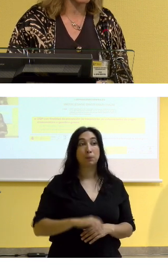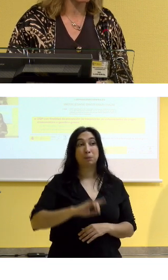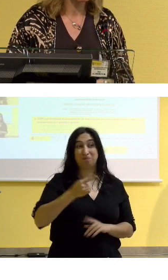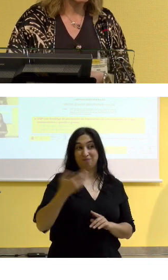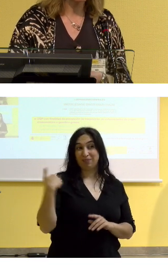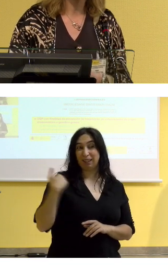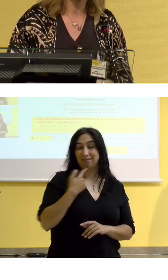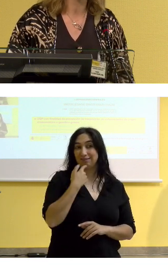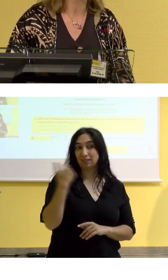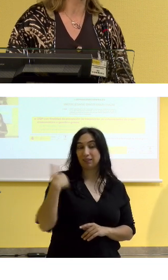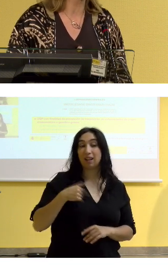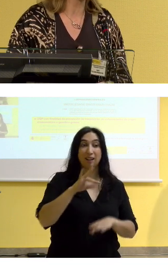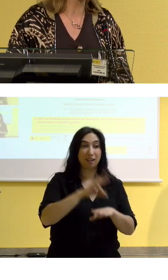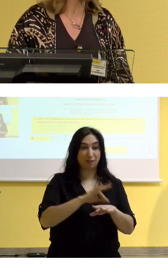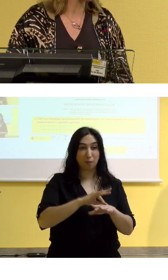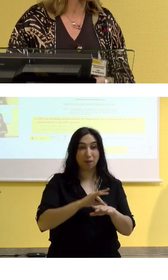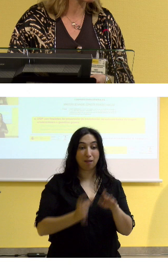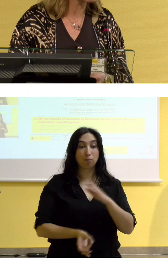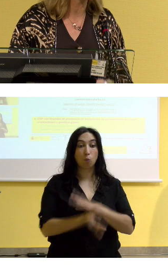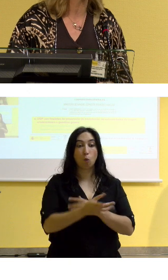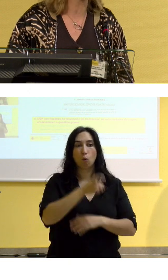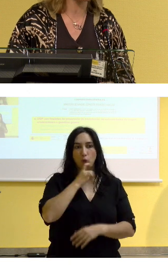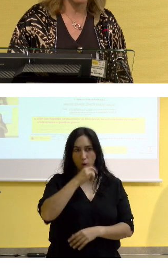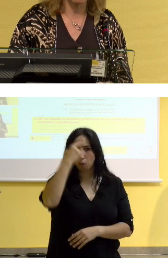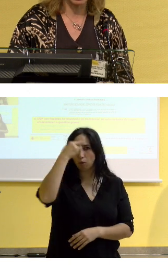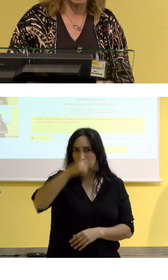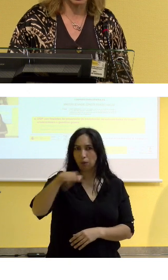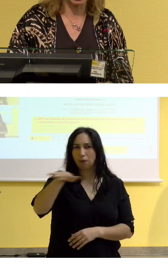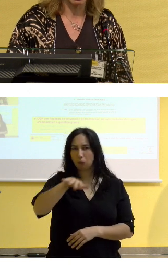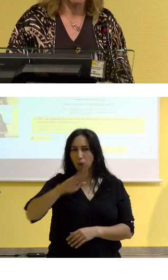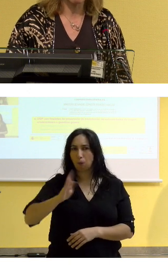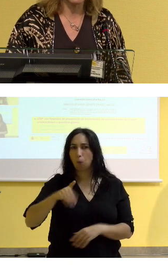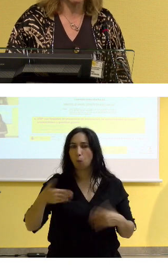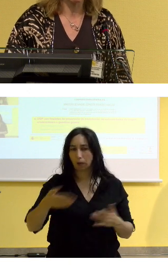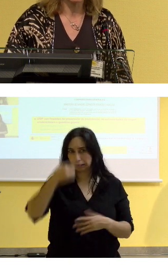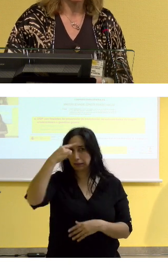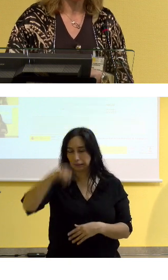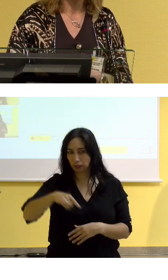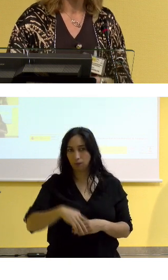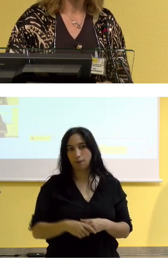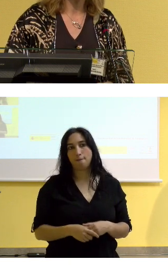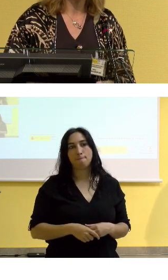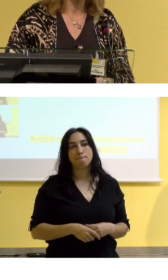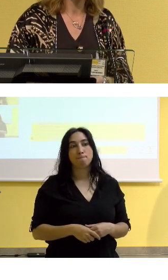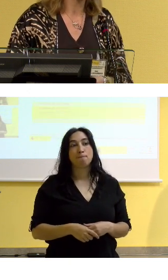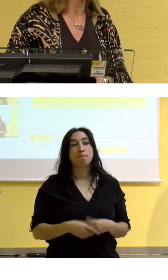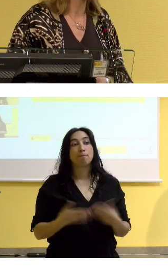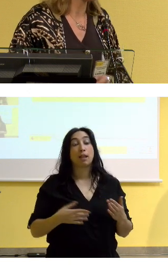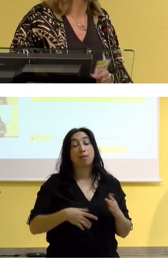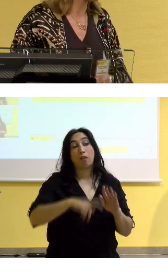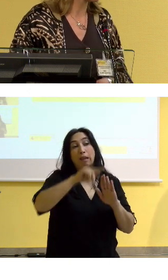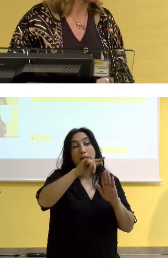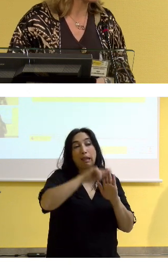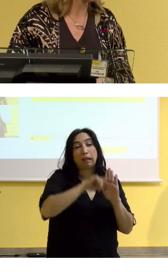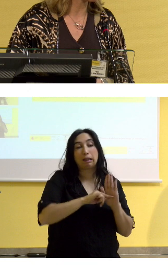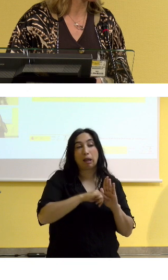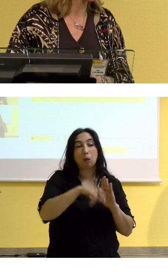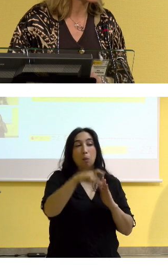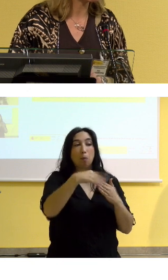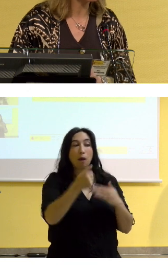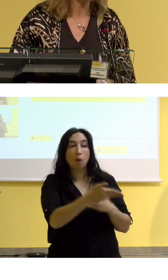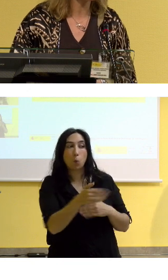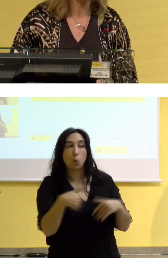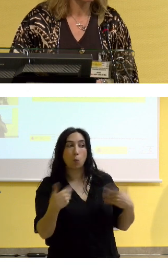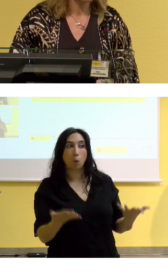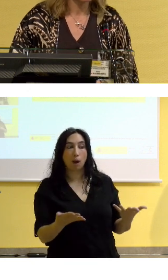una enfermedad que sabemos cómo se produce y que sabemos dónde está localizada, ¿vale? ¿Qué criterios tienen que tener nuestros pacientes?